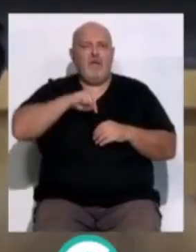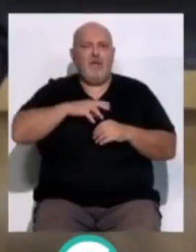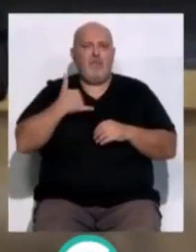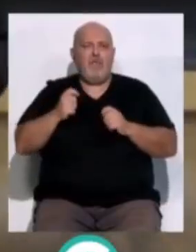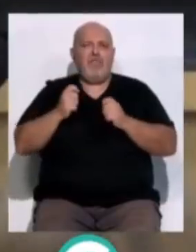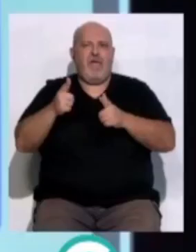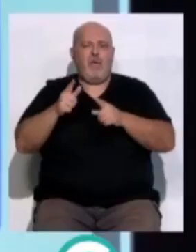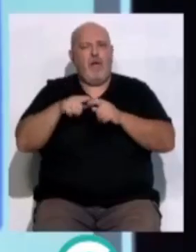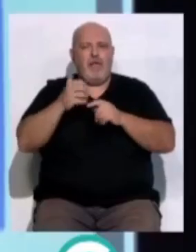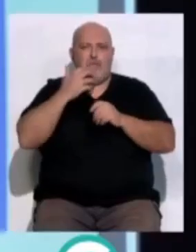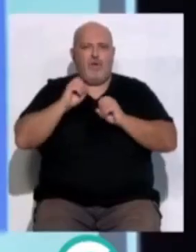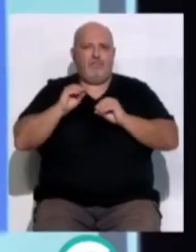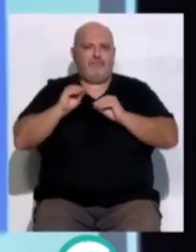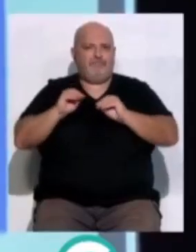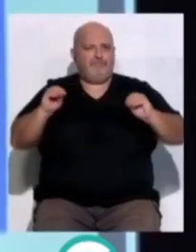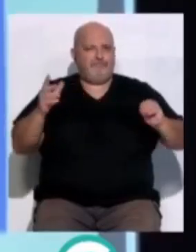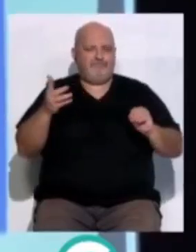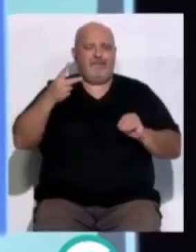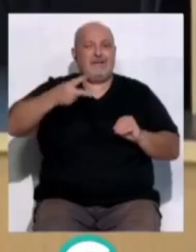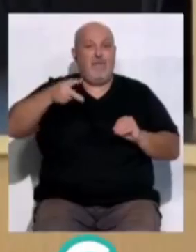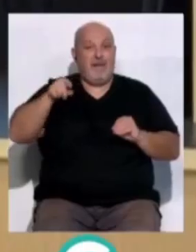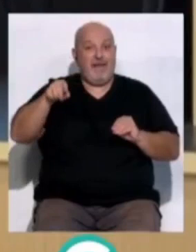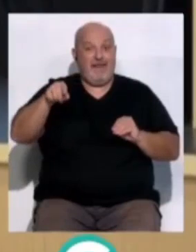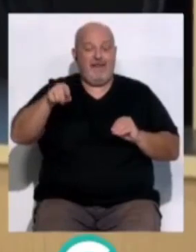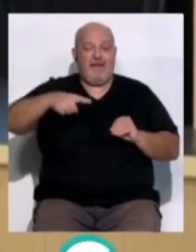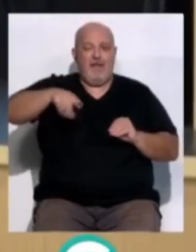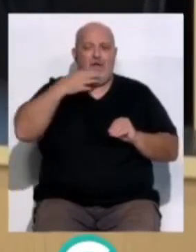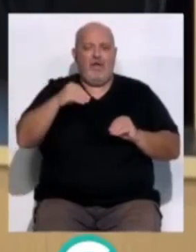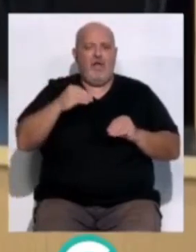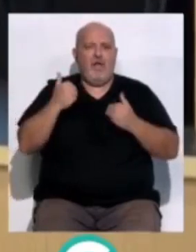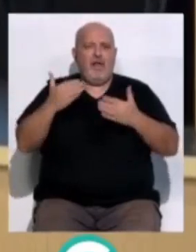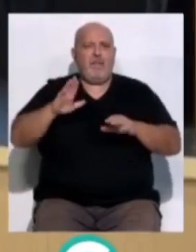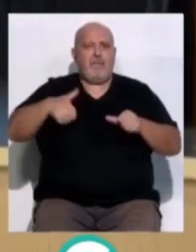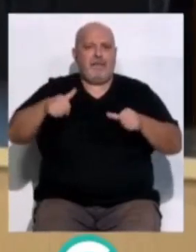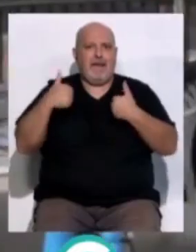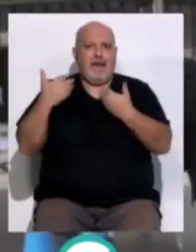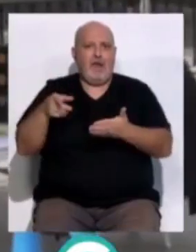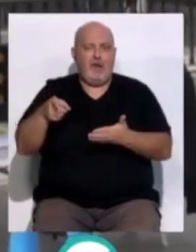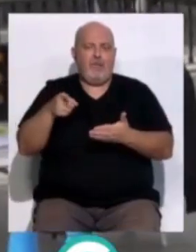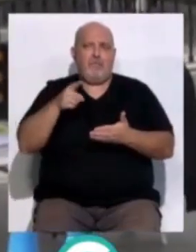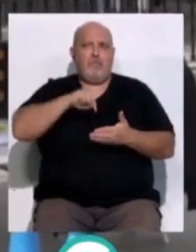de transmisores. El empezar por secundaria es porque muchas veces a ellos se les regalan los patinetes